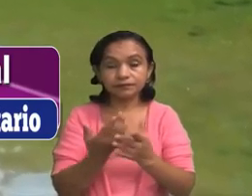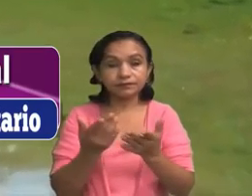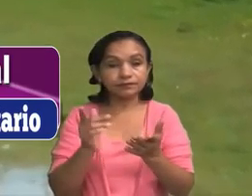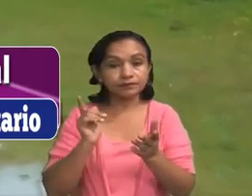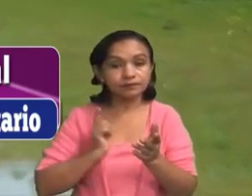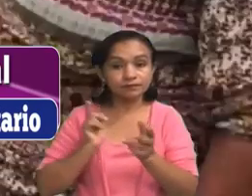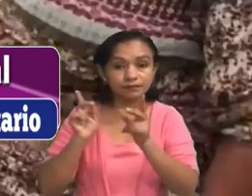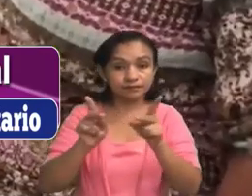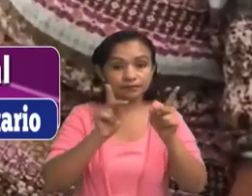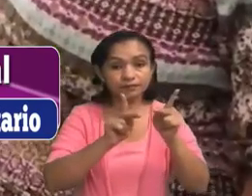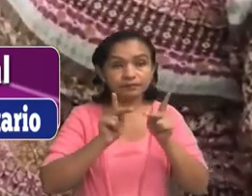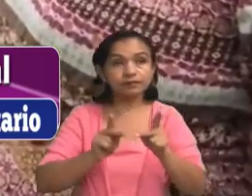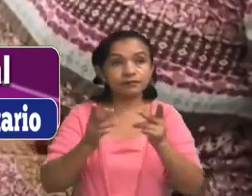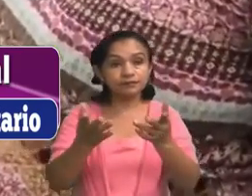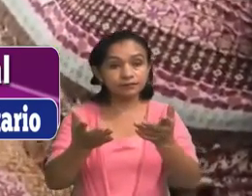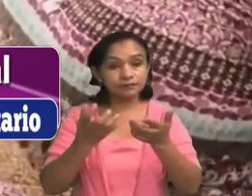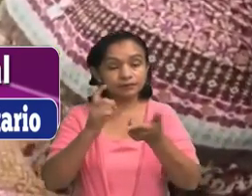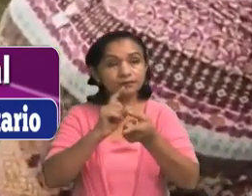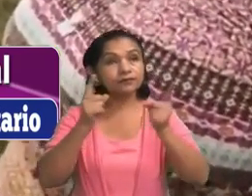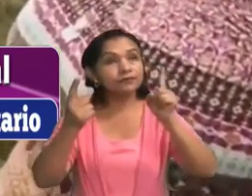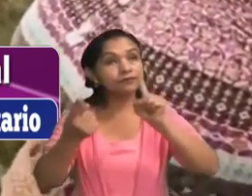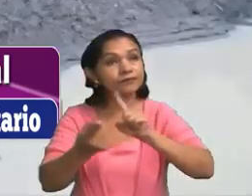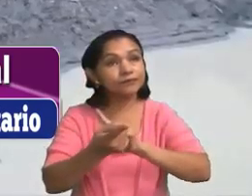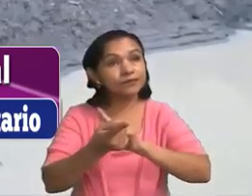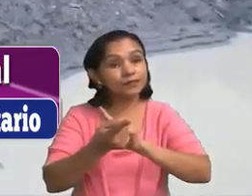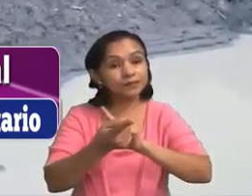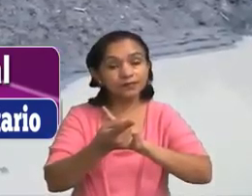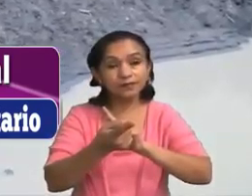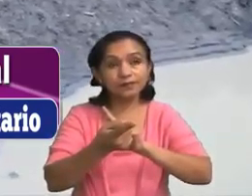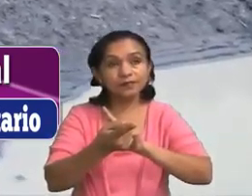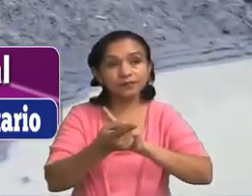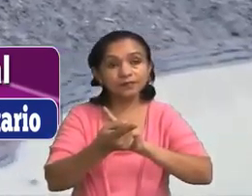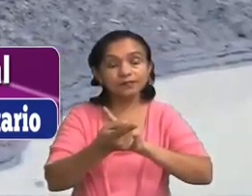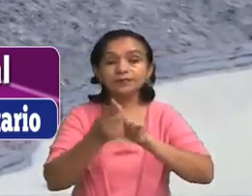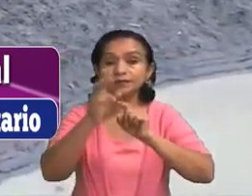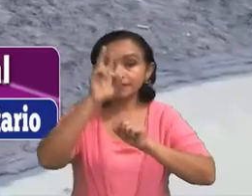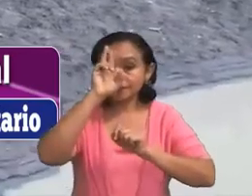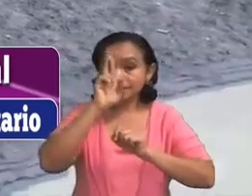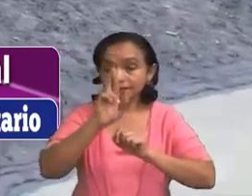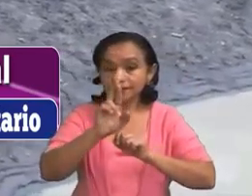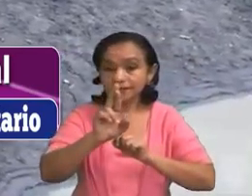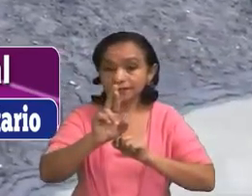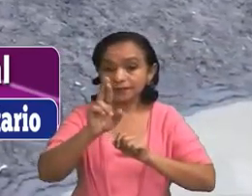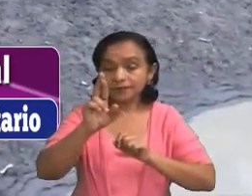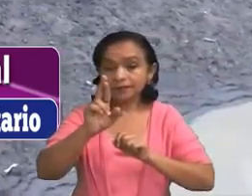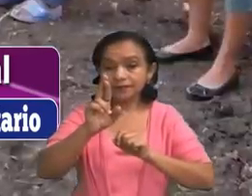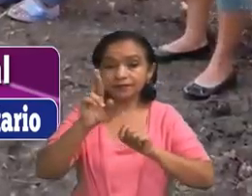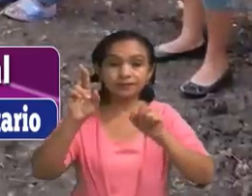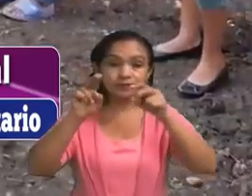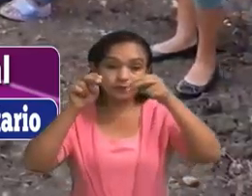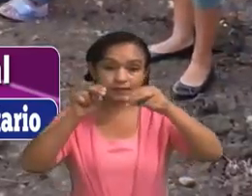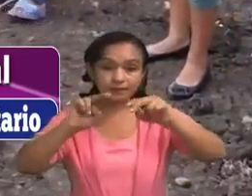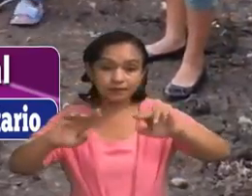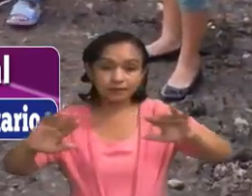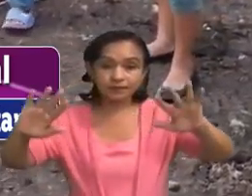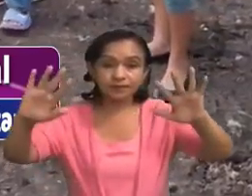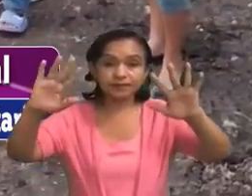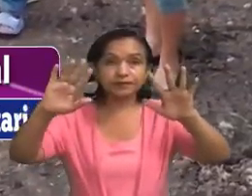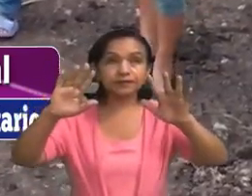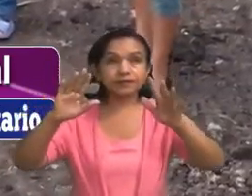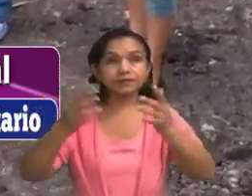convencional se quiere pasar a una agricultura que respete el medio ambiente, que sea más sostenible,